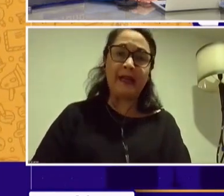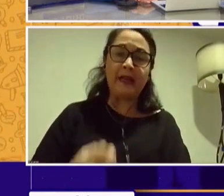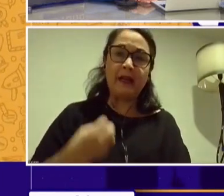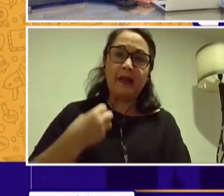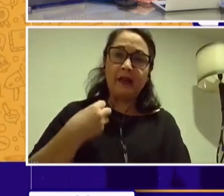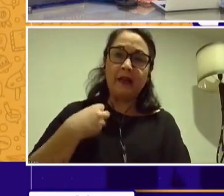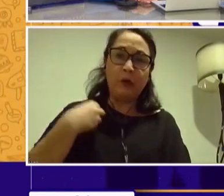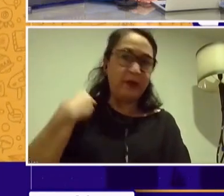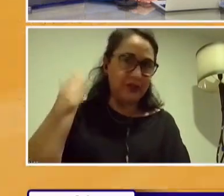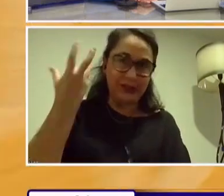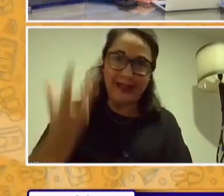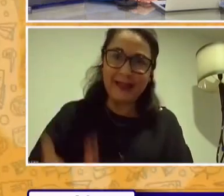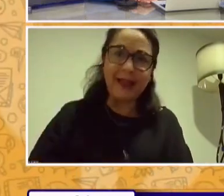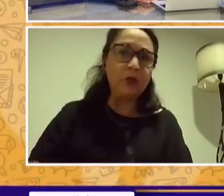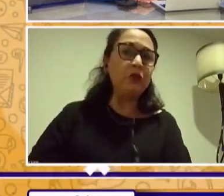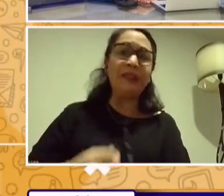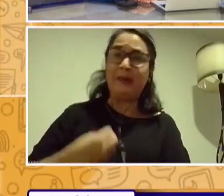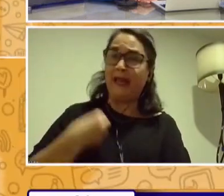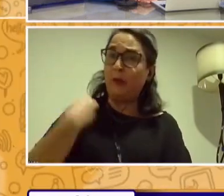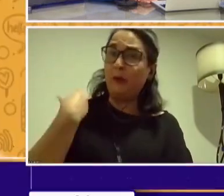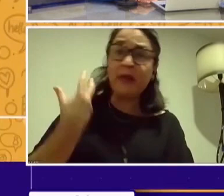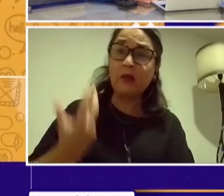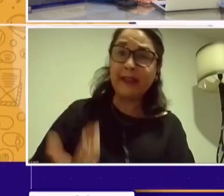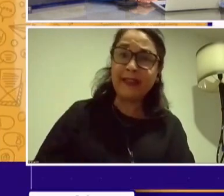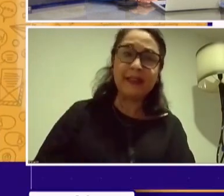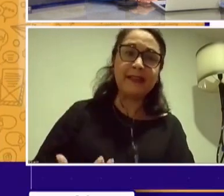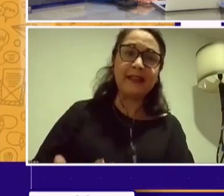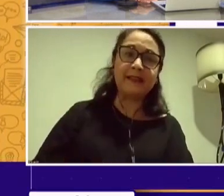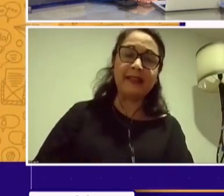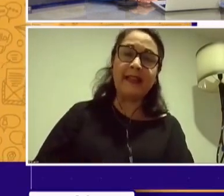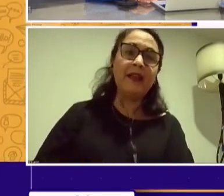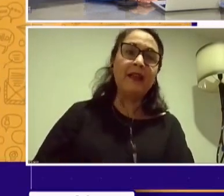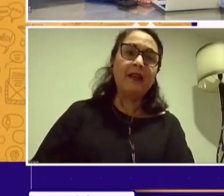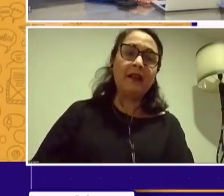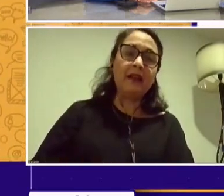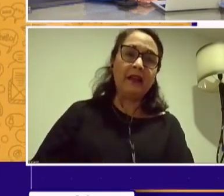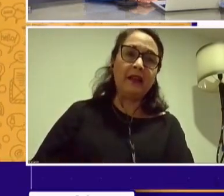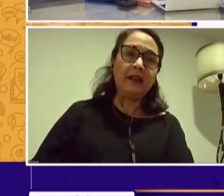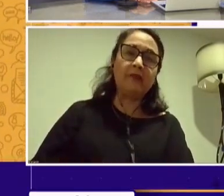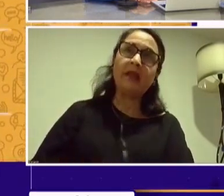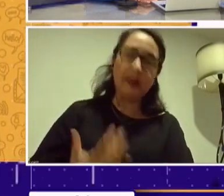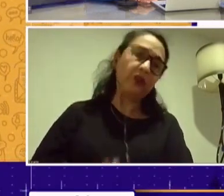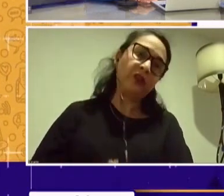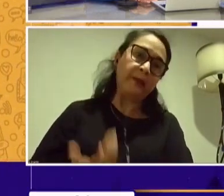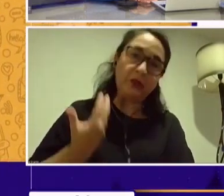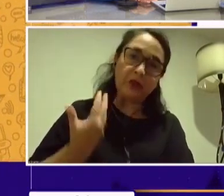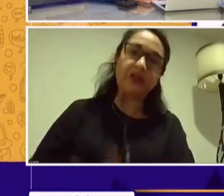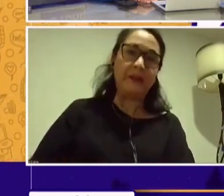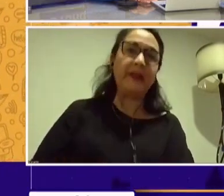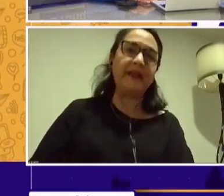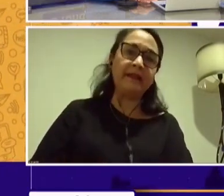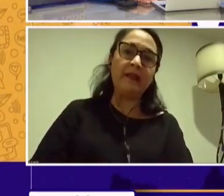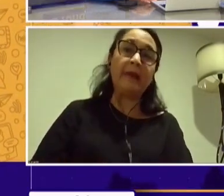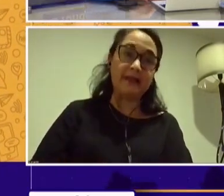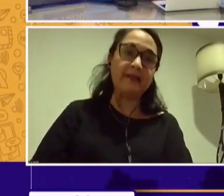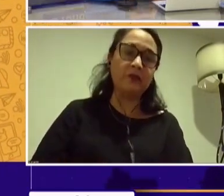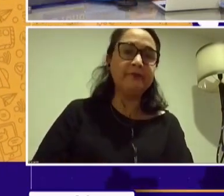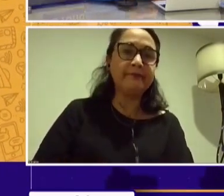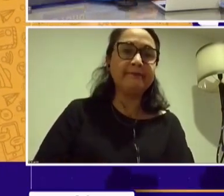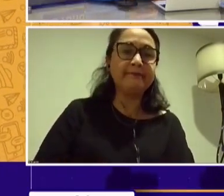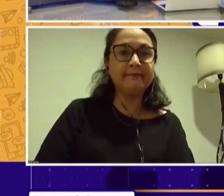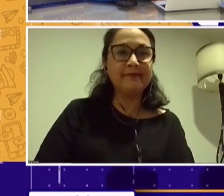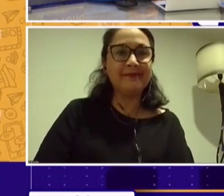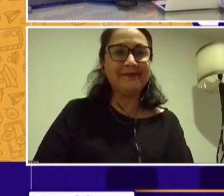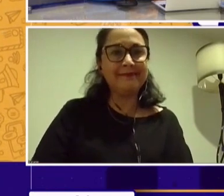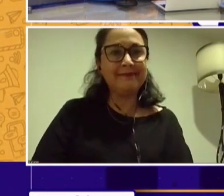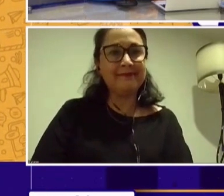mensaje para los profesionales de salud y para las propias mujeres es que el aborto terapéutico sigue vigente en el país, ¿no?